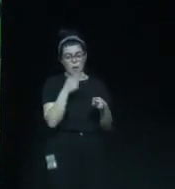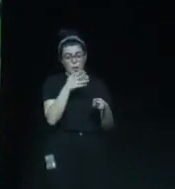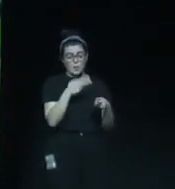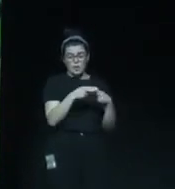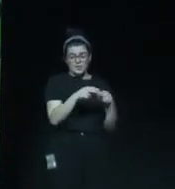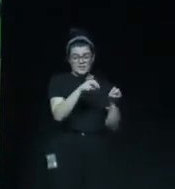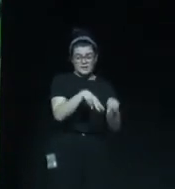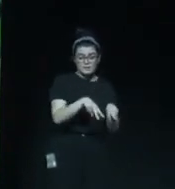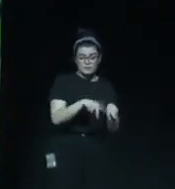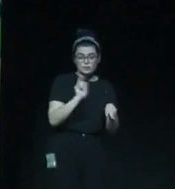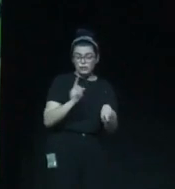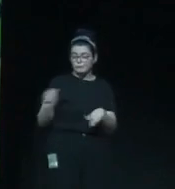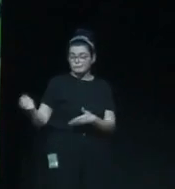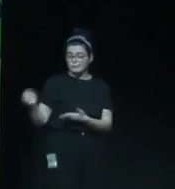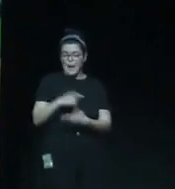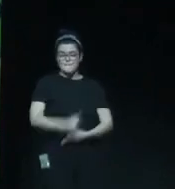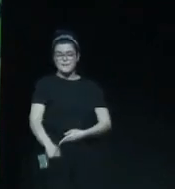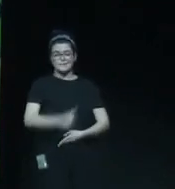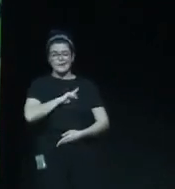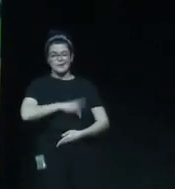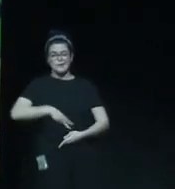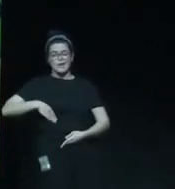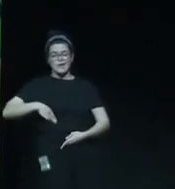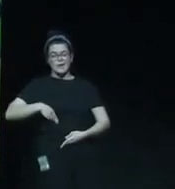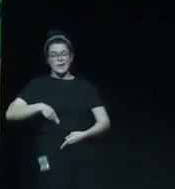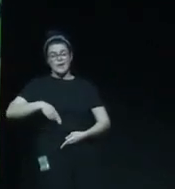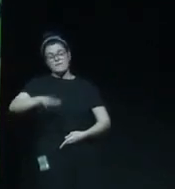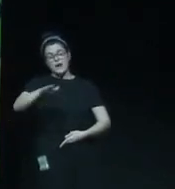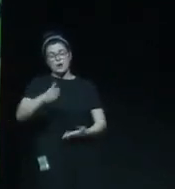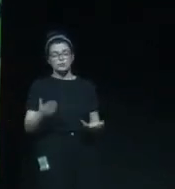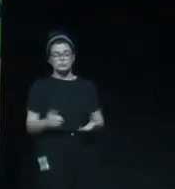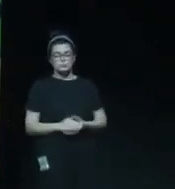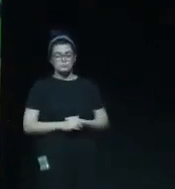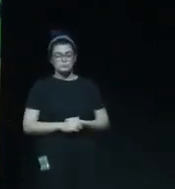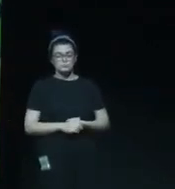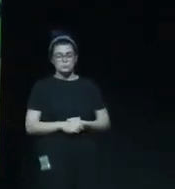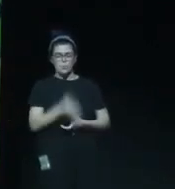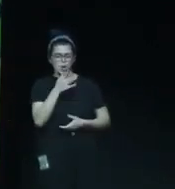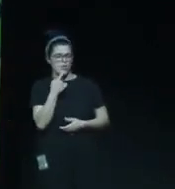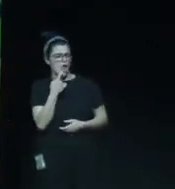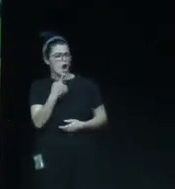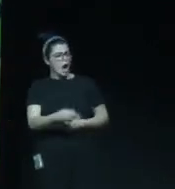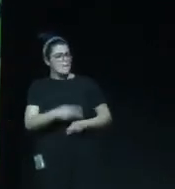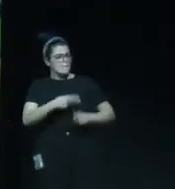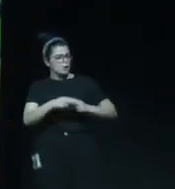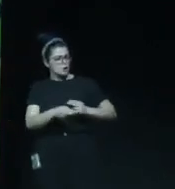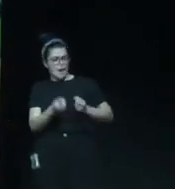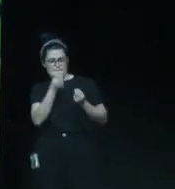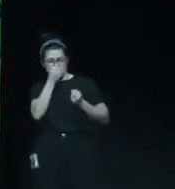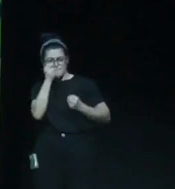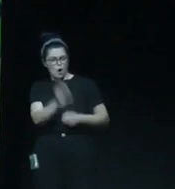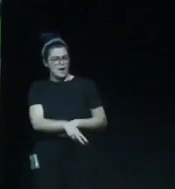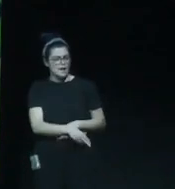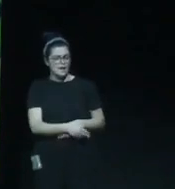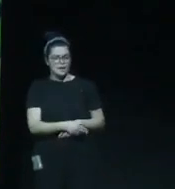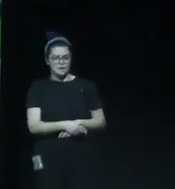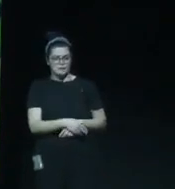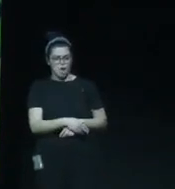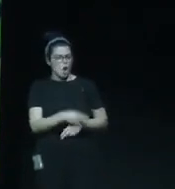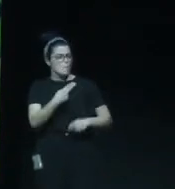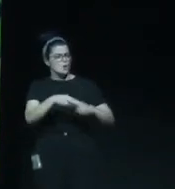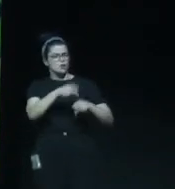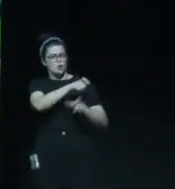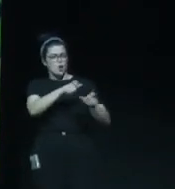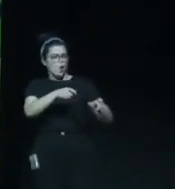y Franco, que dicen, la política no sirve para nada, los políticos son terribles,